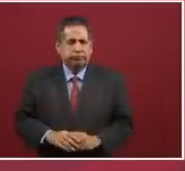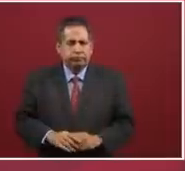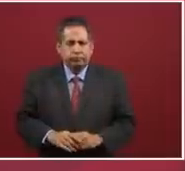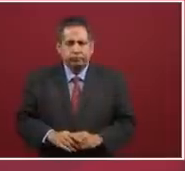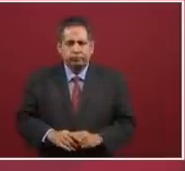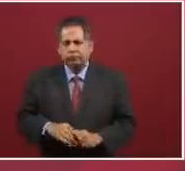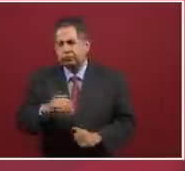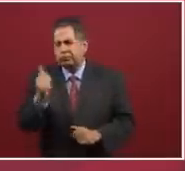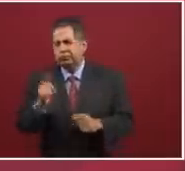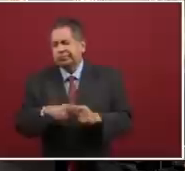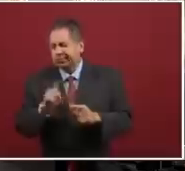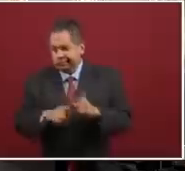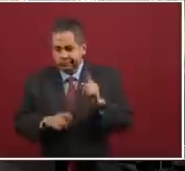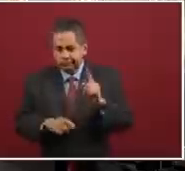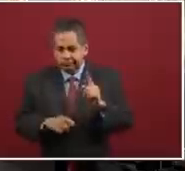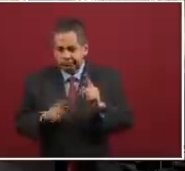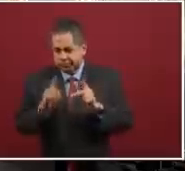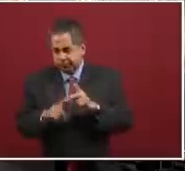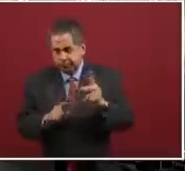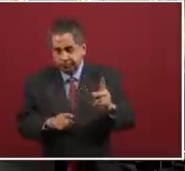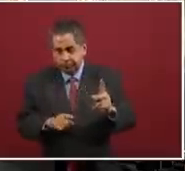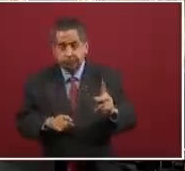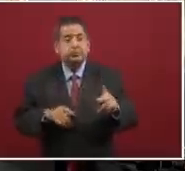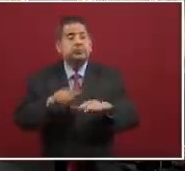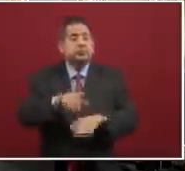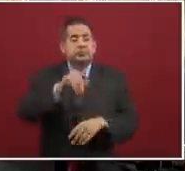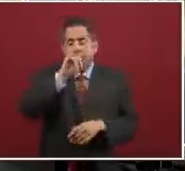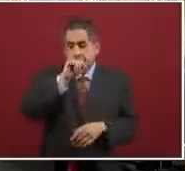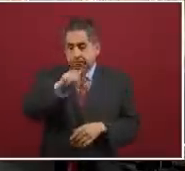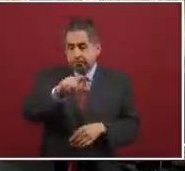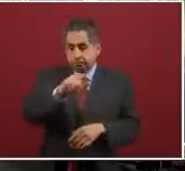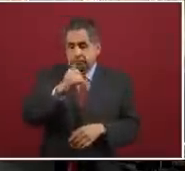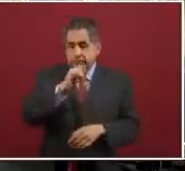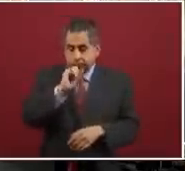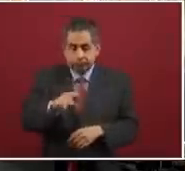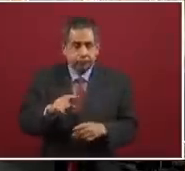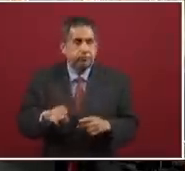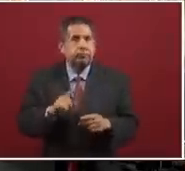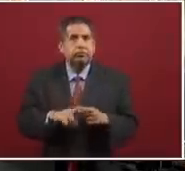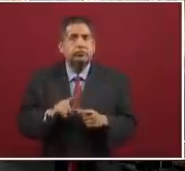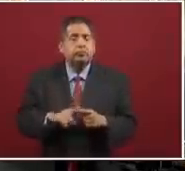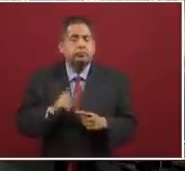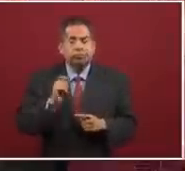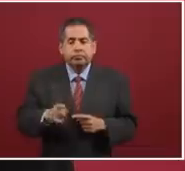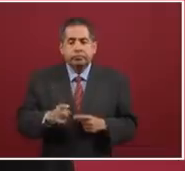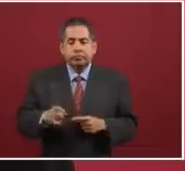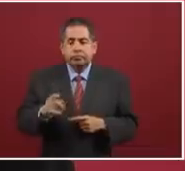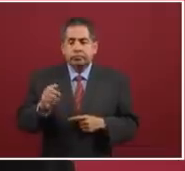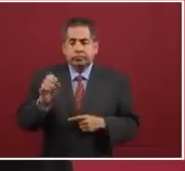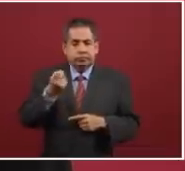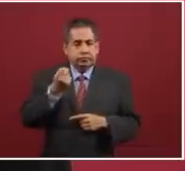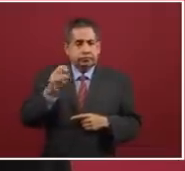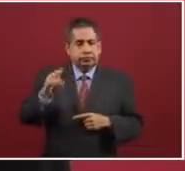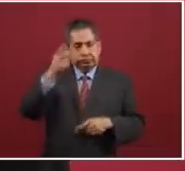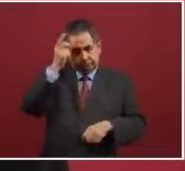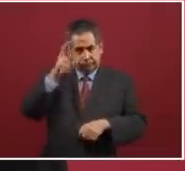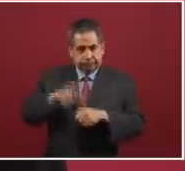Salió otro caso, sí, lo de Jalisco y esto de el subdirector de